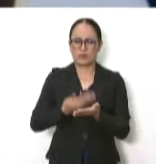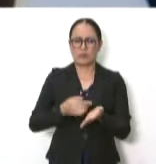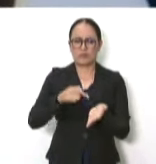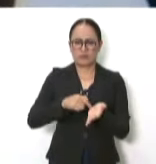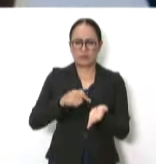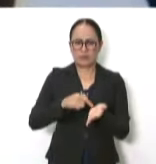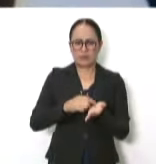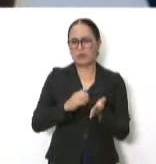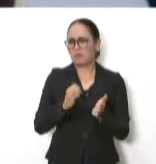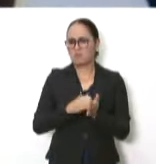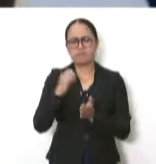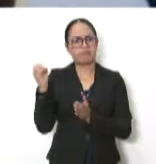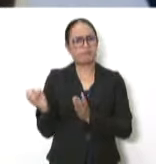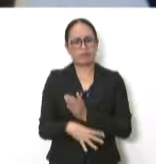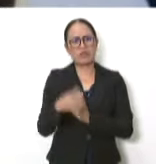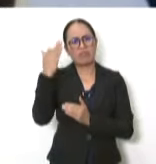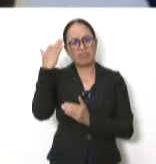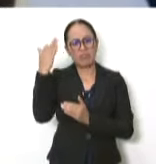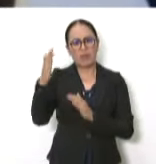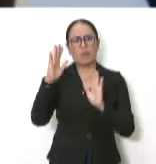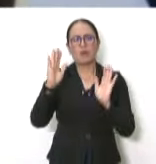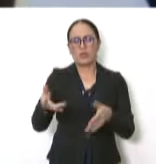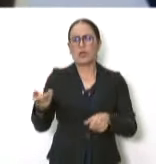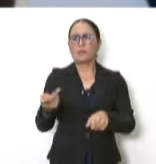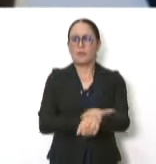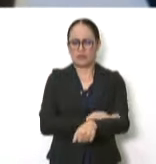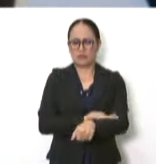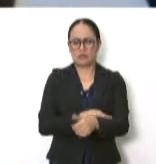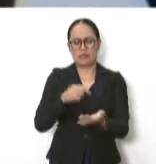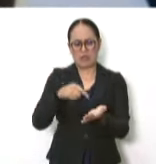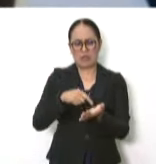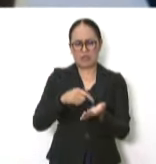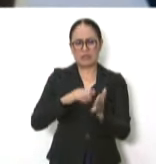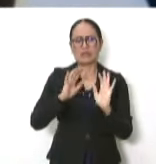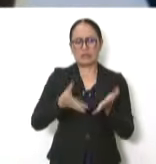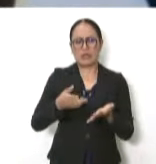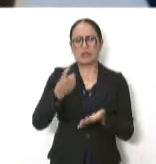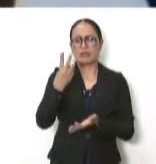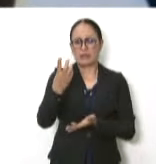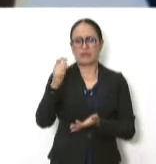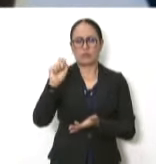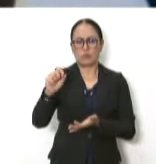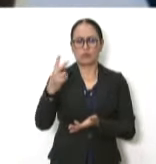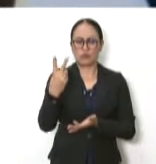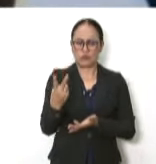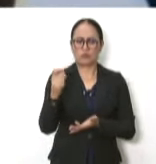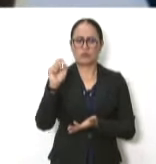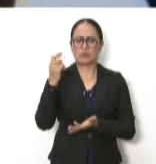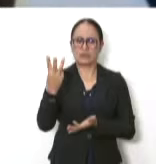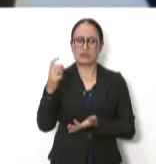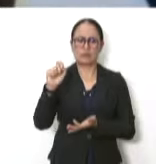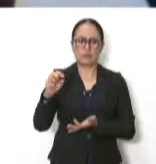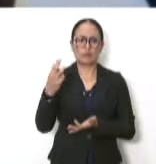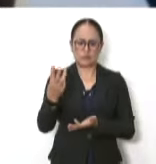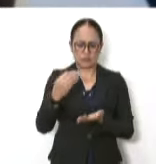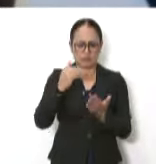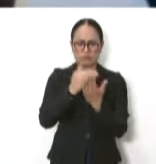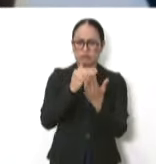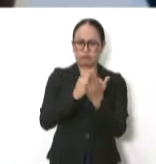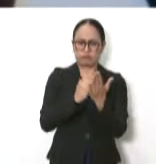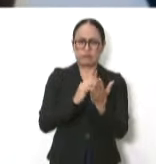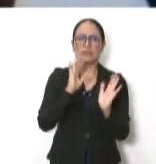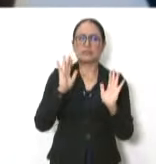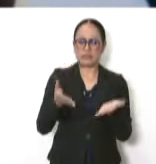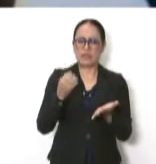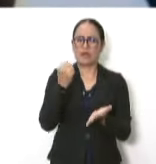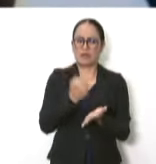propone desechar por extemporáneos que se encuentran listados en los numerales 3.2 y 3.3 del orden del día